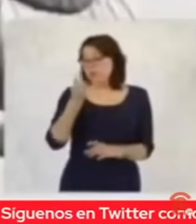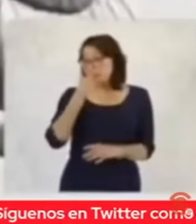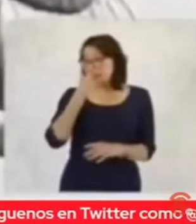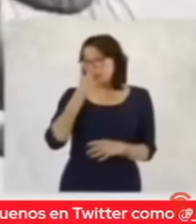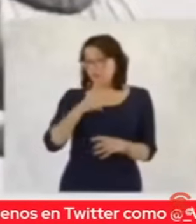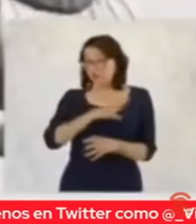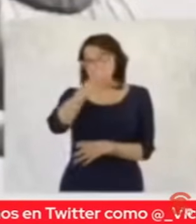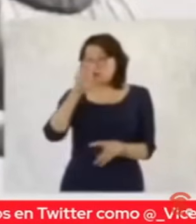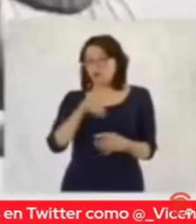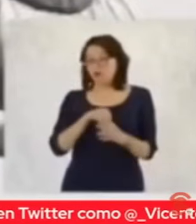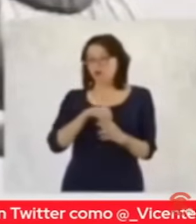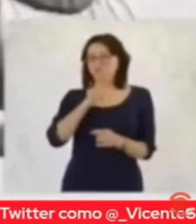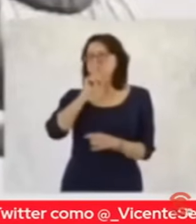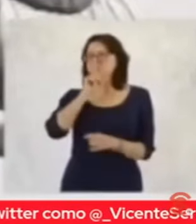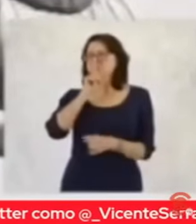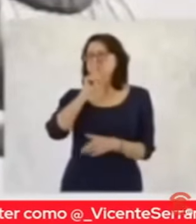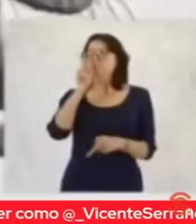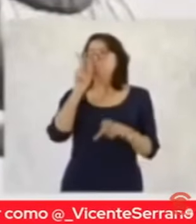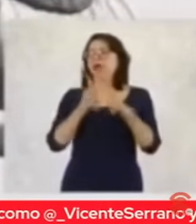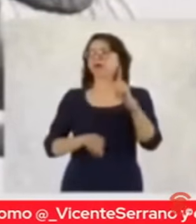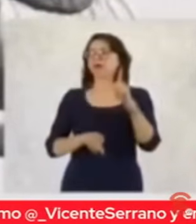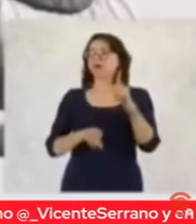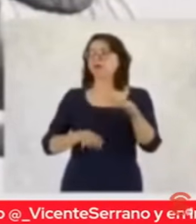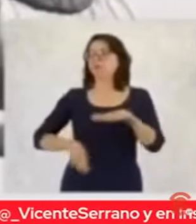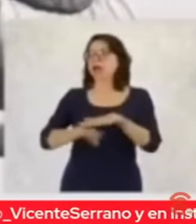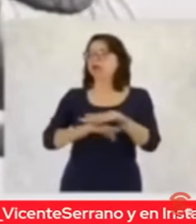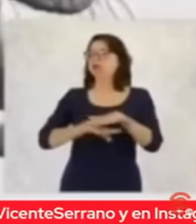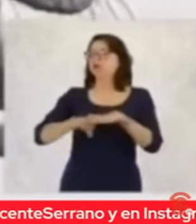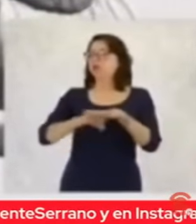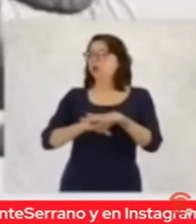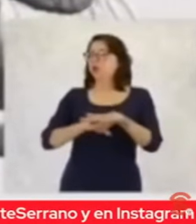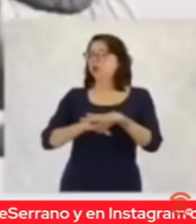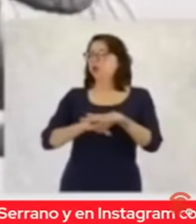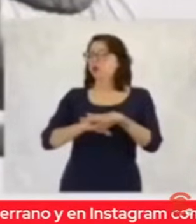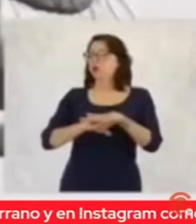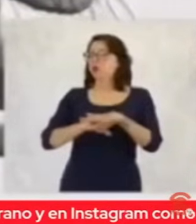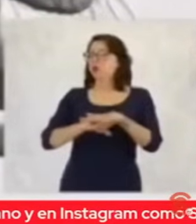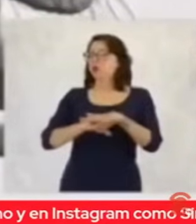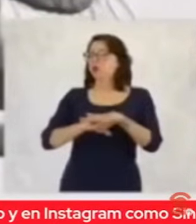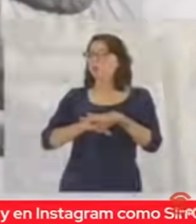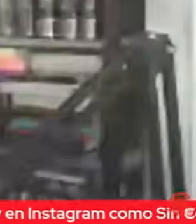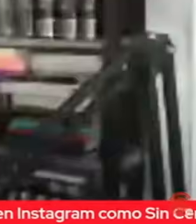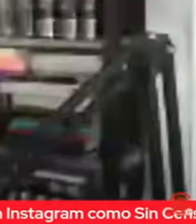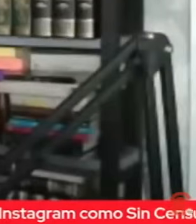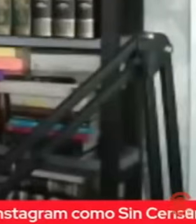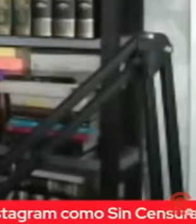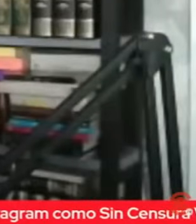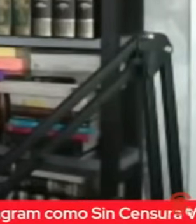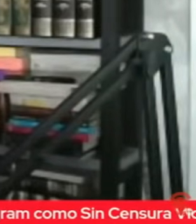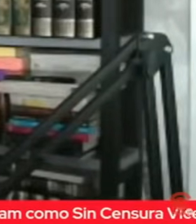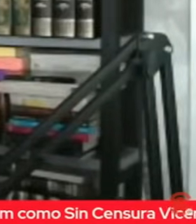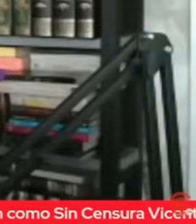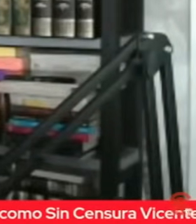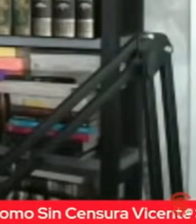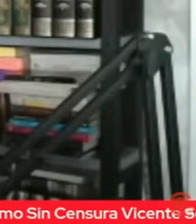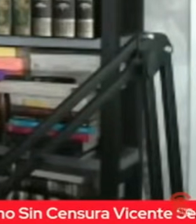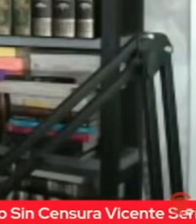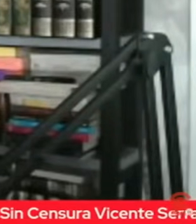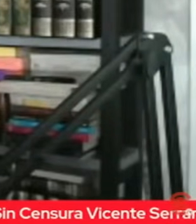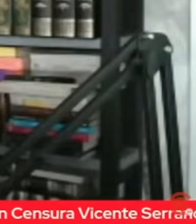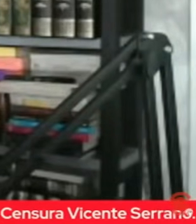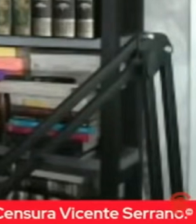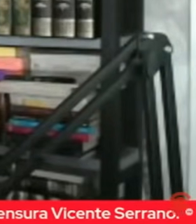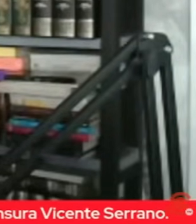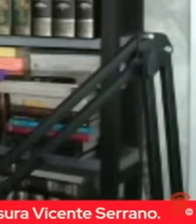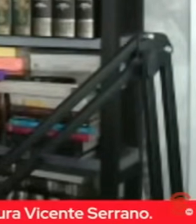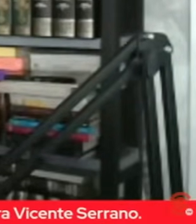arrinconar, porque tienen todo perfectamente bien documentado al dedillo, y esto es muy importante, que lleven